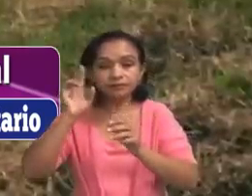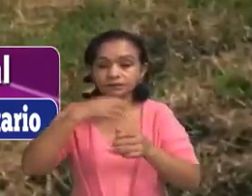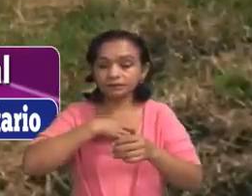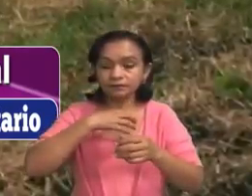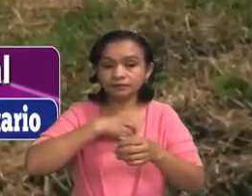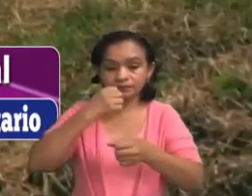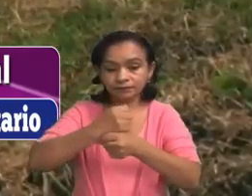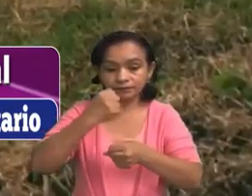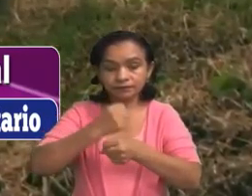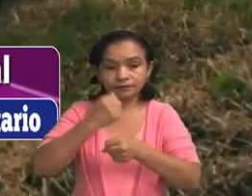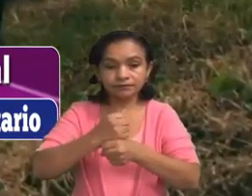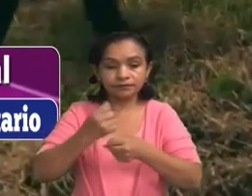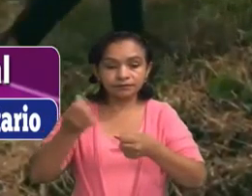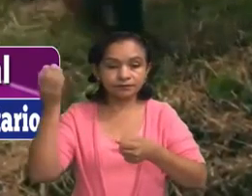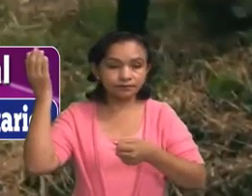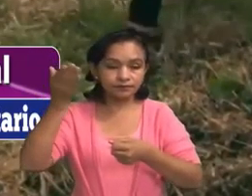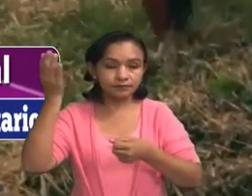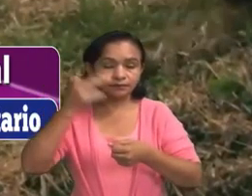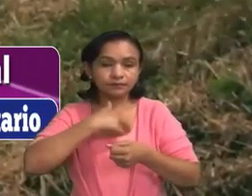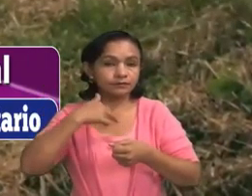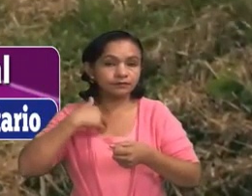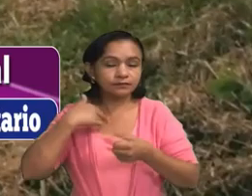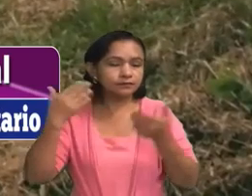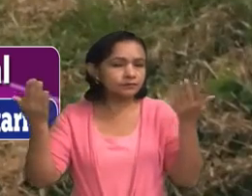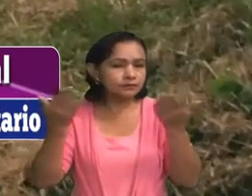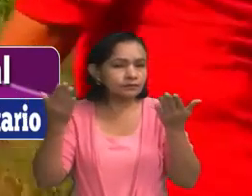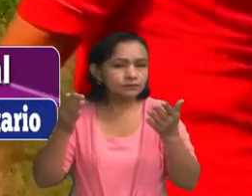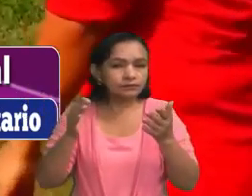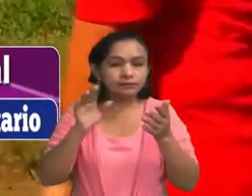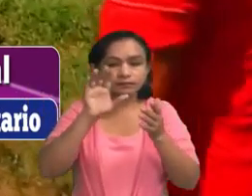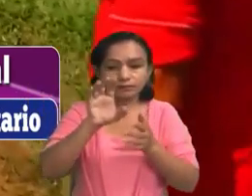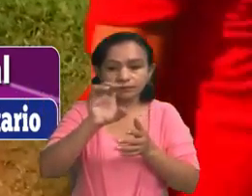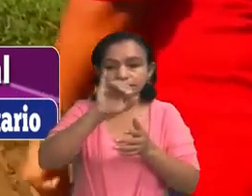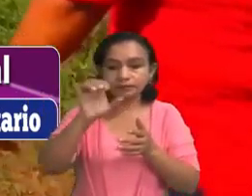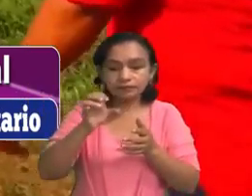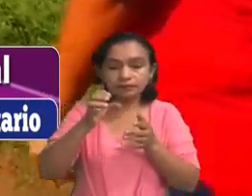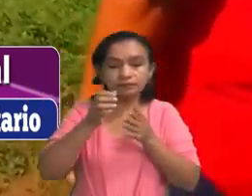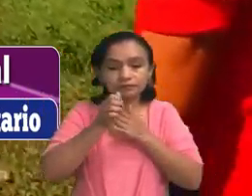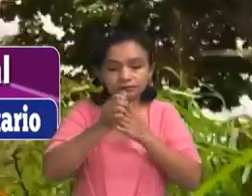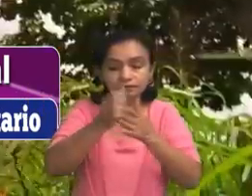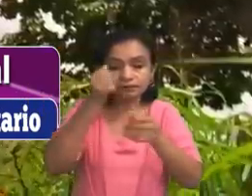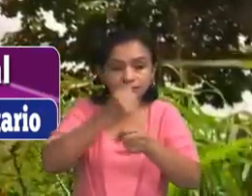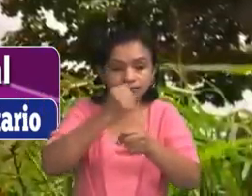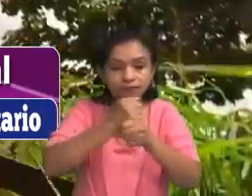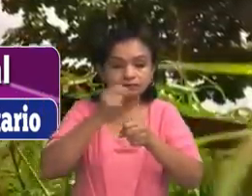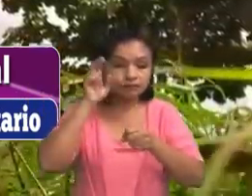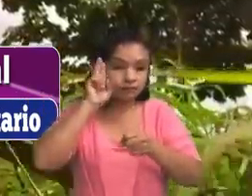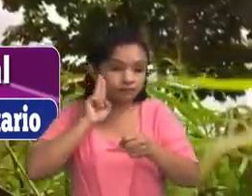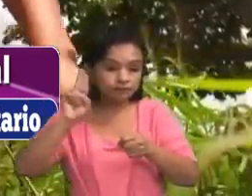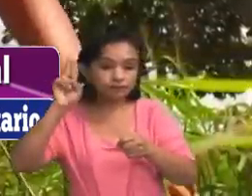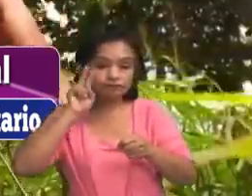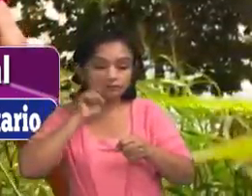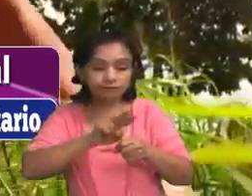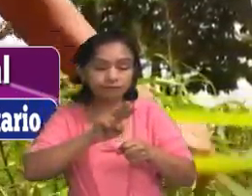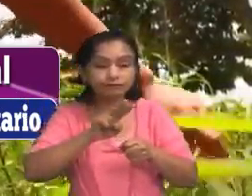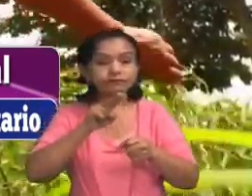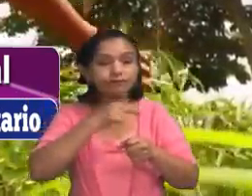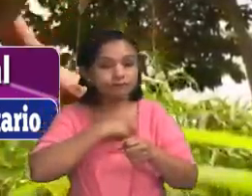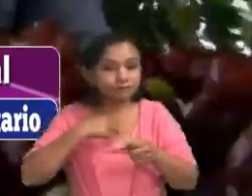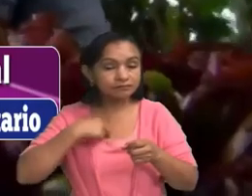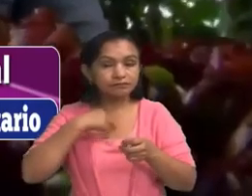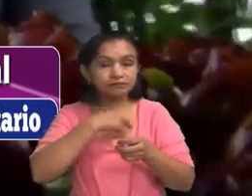El Congreso lo que establece son como grandes ejes o líneas de trabajo en donde las universidades van a estar